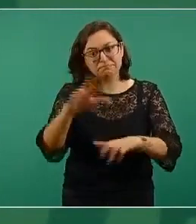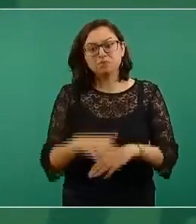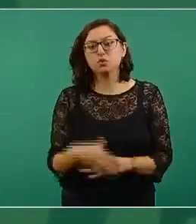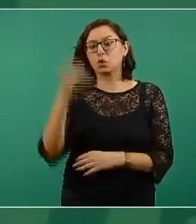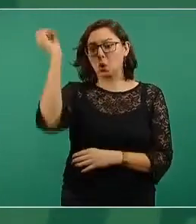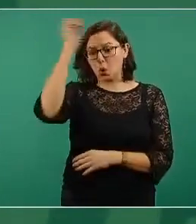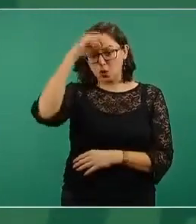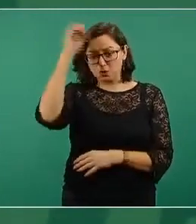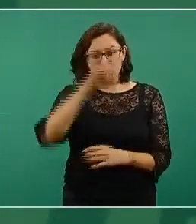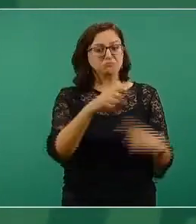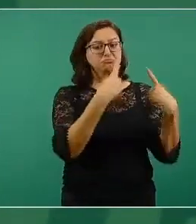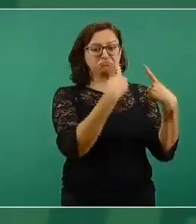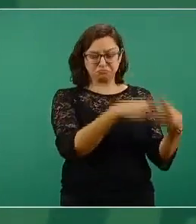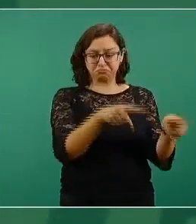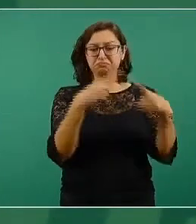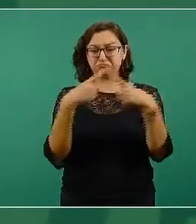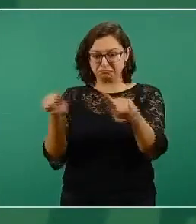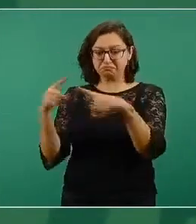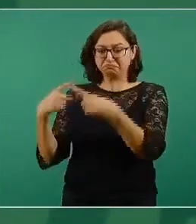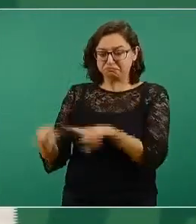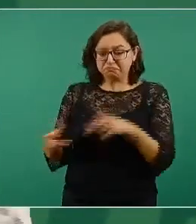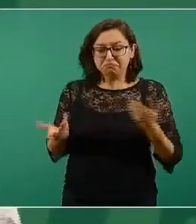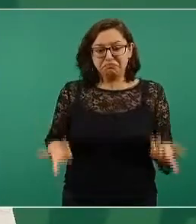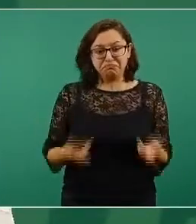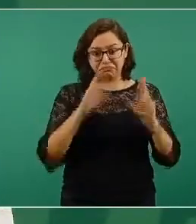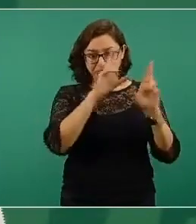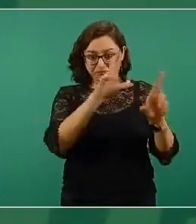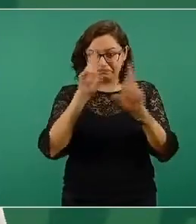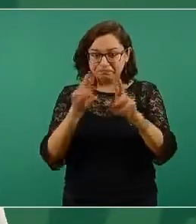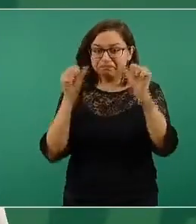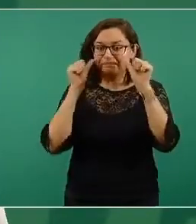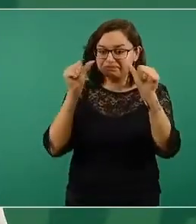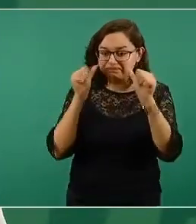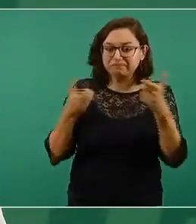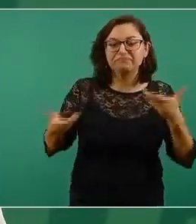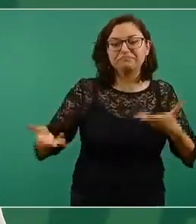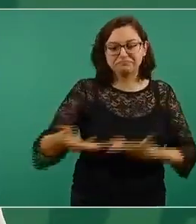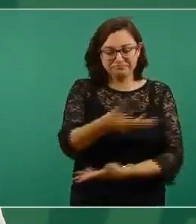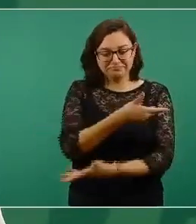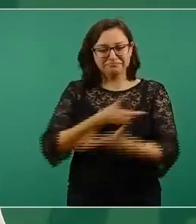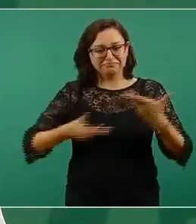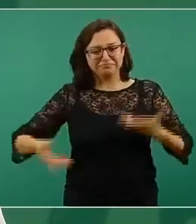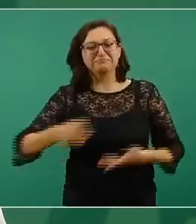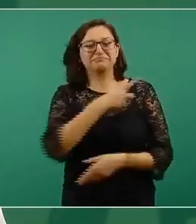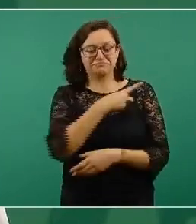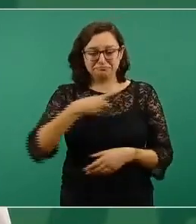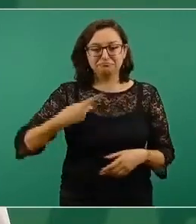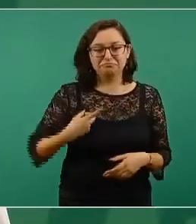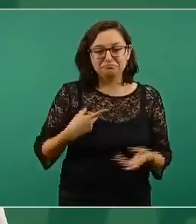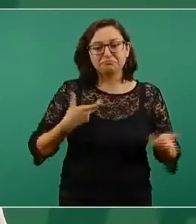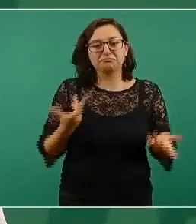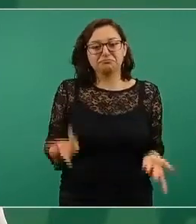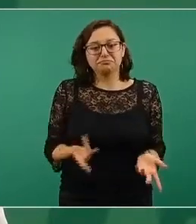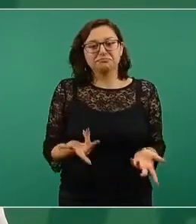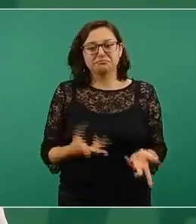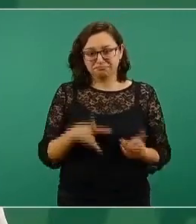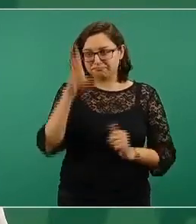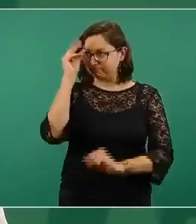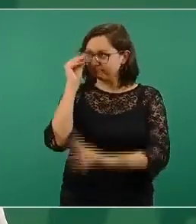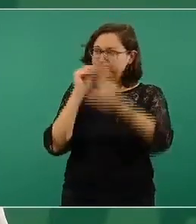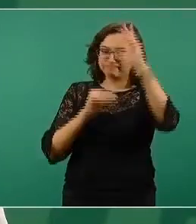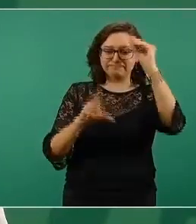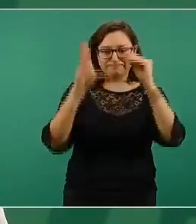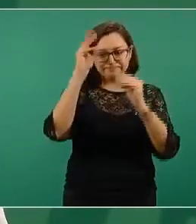opiniones diversas, pero hay que saber escuchar a las opiniones de otras personas, respetar, aprender de las otras